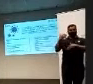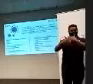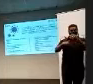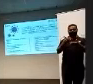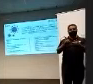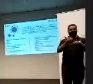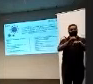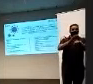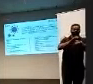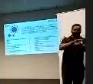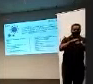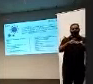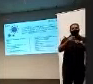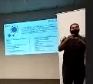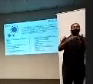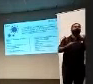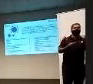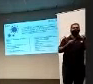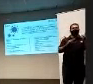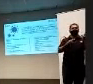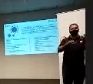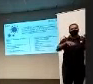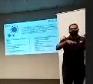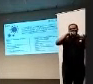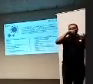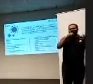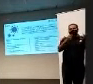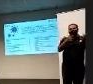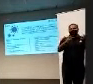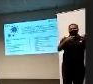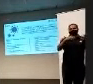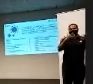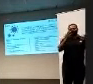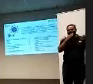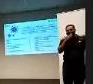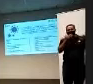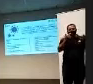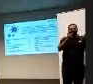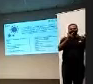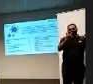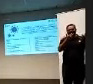del pecho, y ya daba una temperatura aproximadamente de 38 grados.